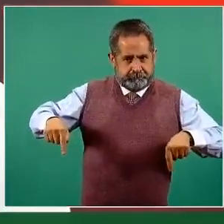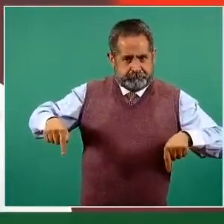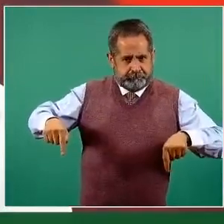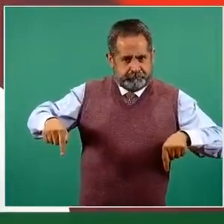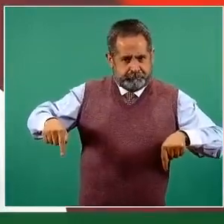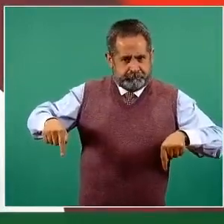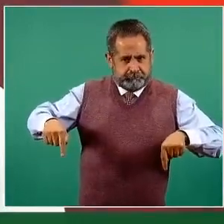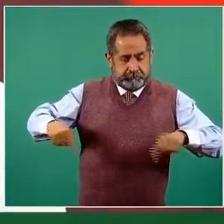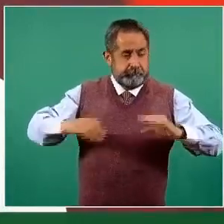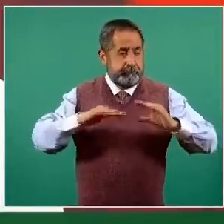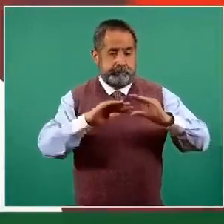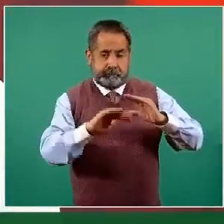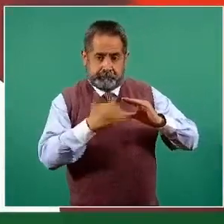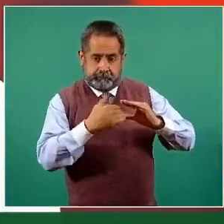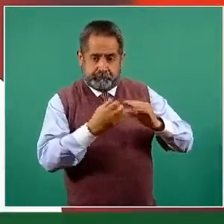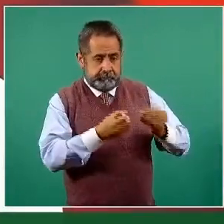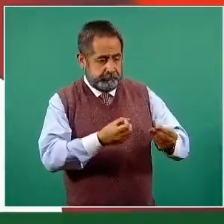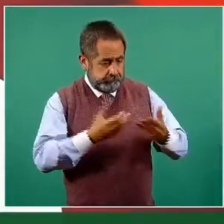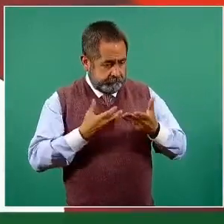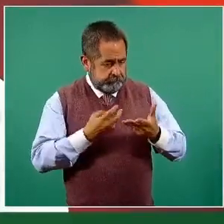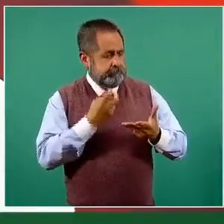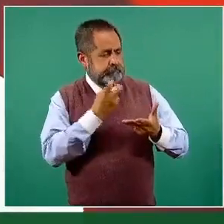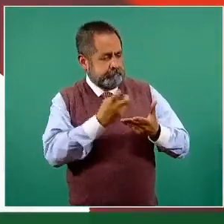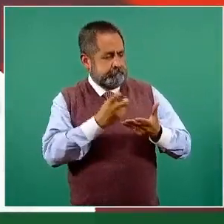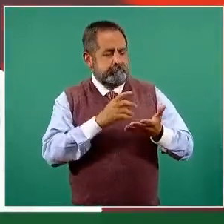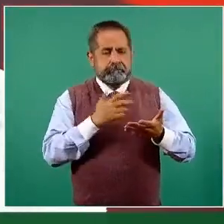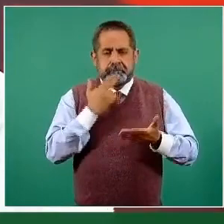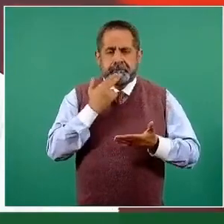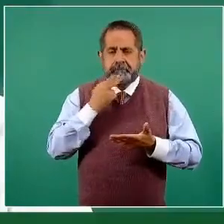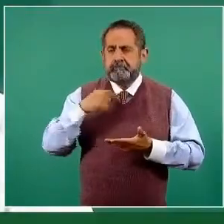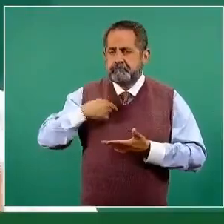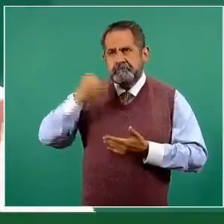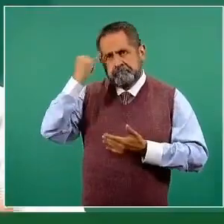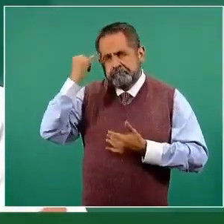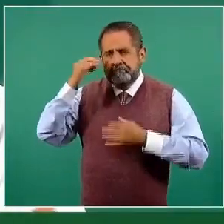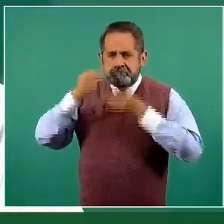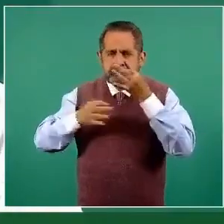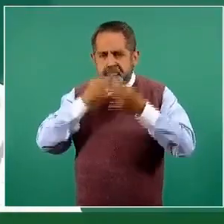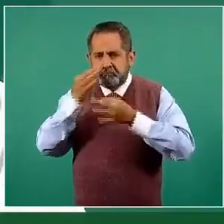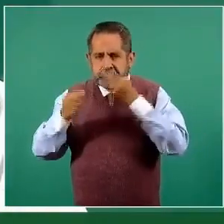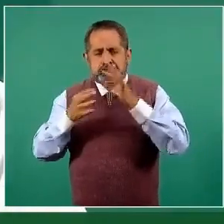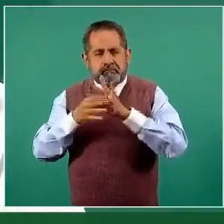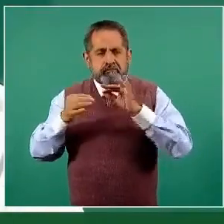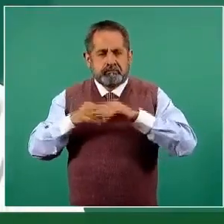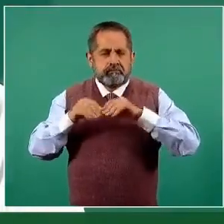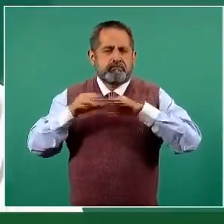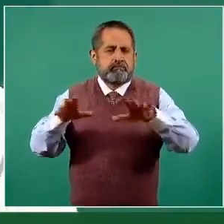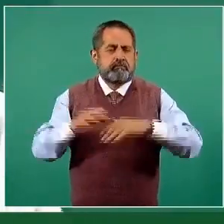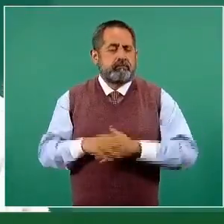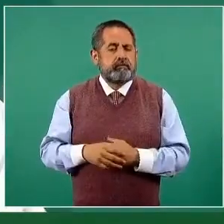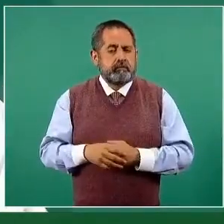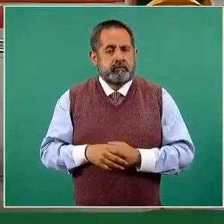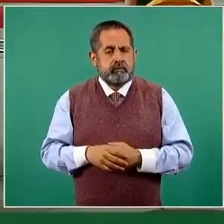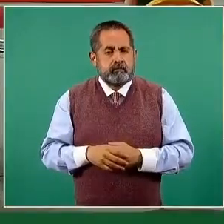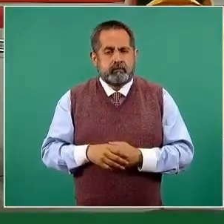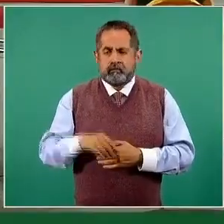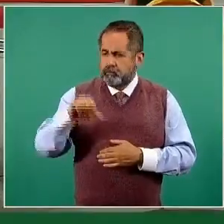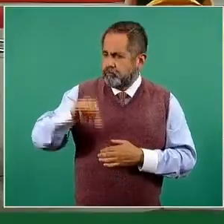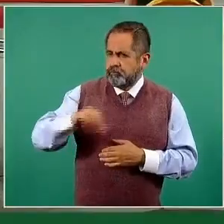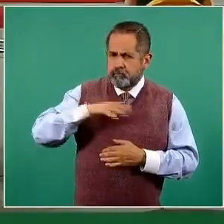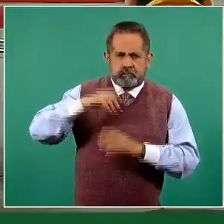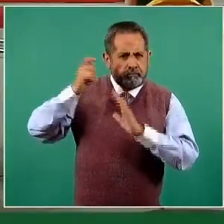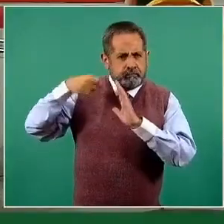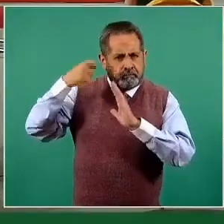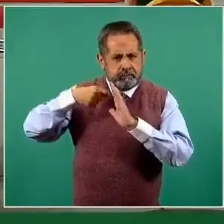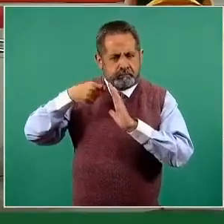covid@salud.gov.mx son precisamente las que alimentan nuestro programa de preguntas al público, que hoy tenemos videos,